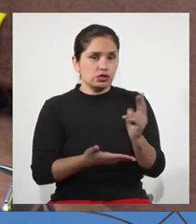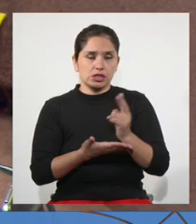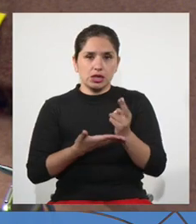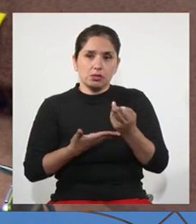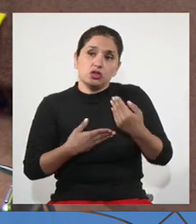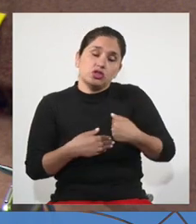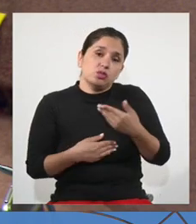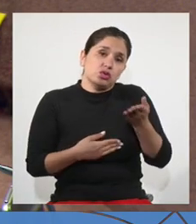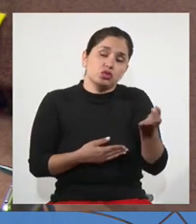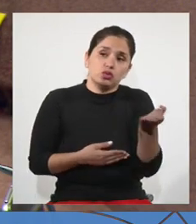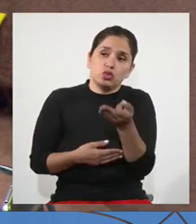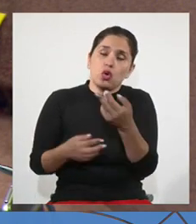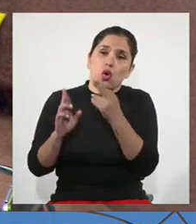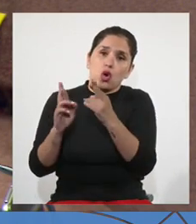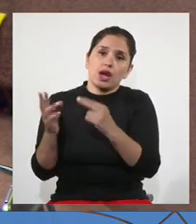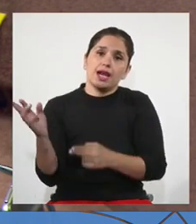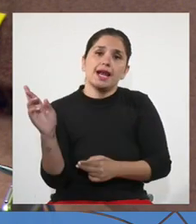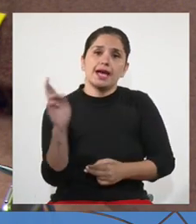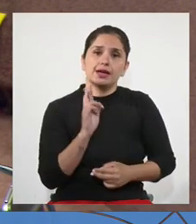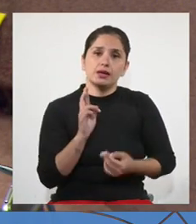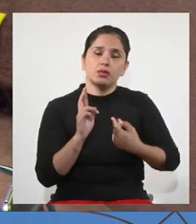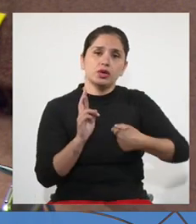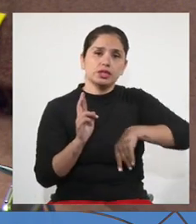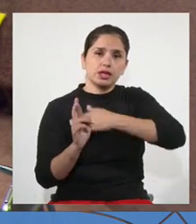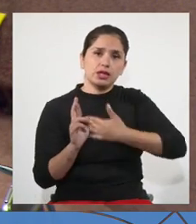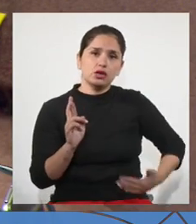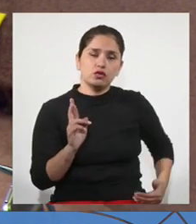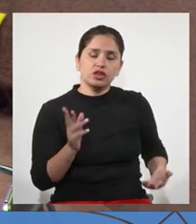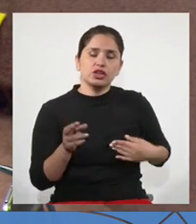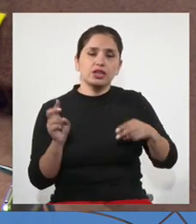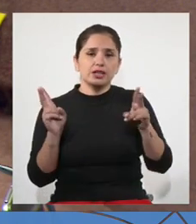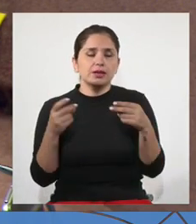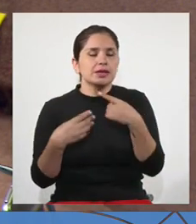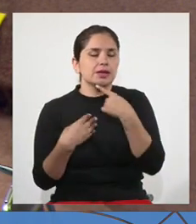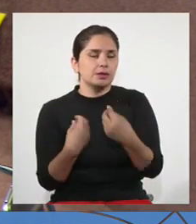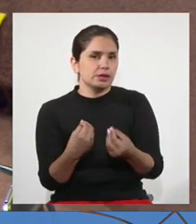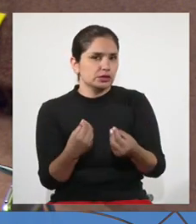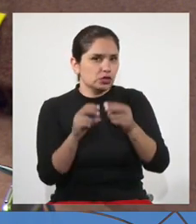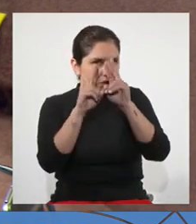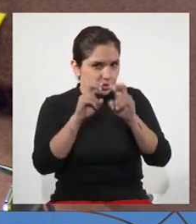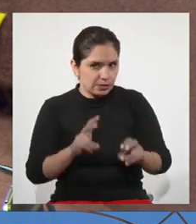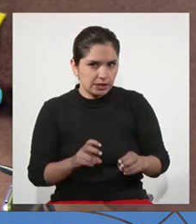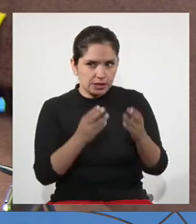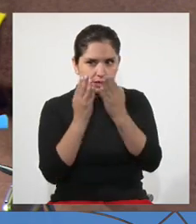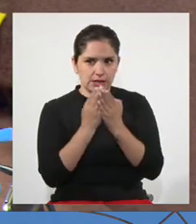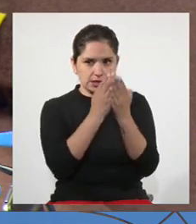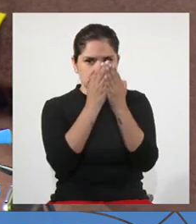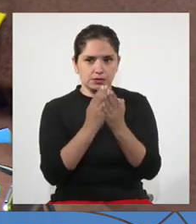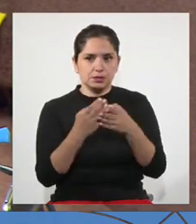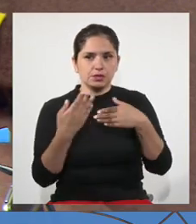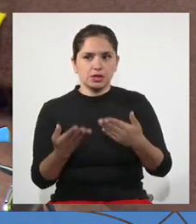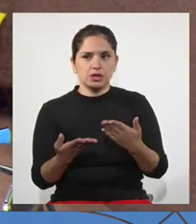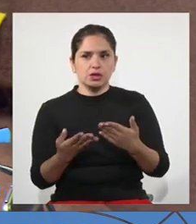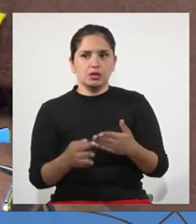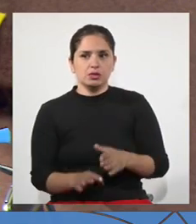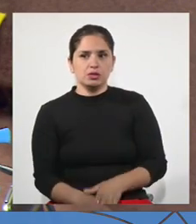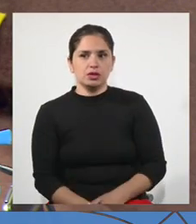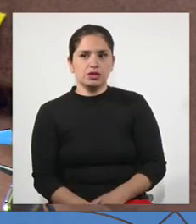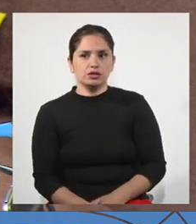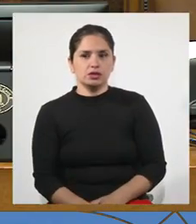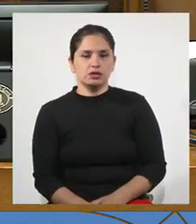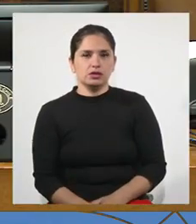través suyo yo espero la respuesta del Ejecutivo respecto a qué pasó con ese estudio. Por eso, a mi juicio, es admisible la